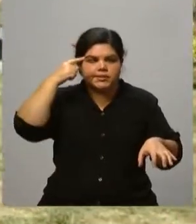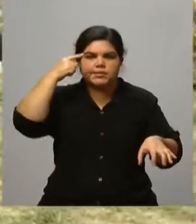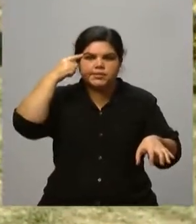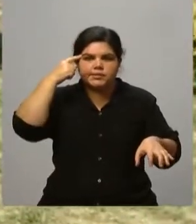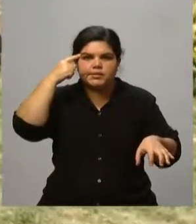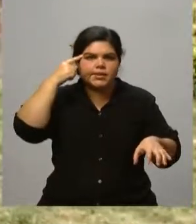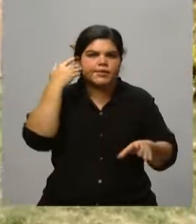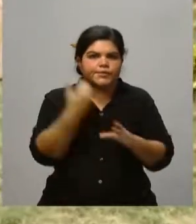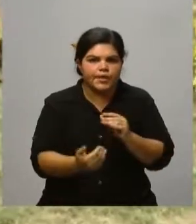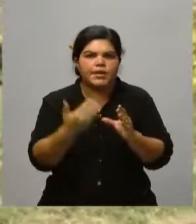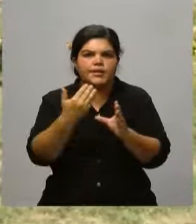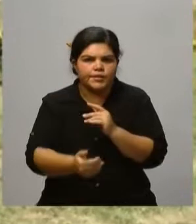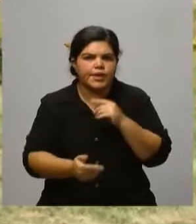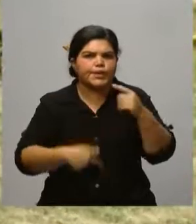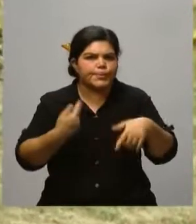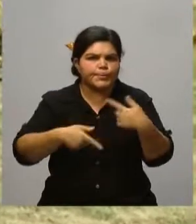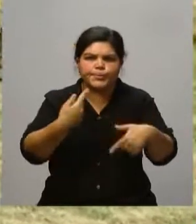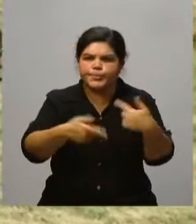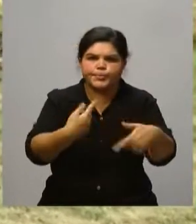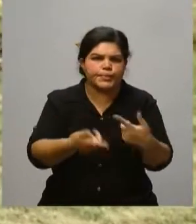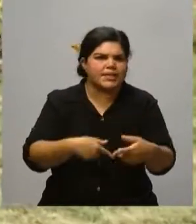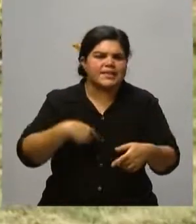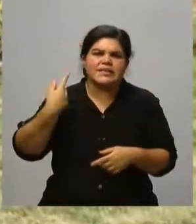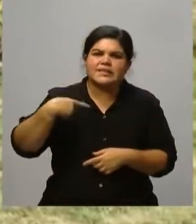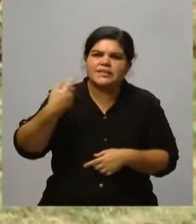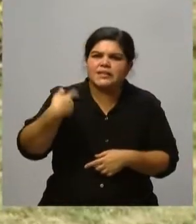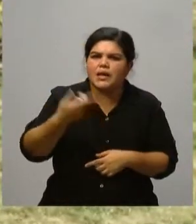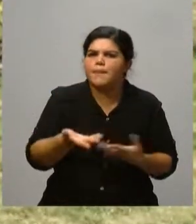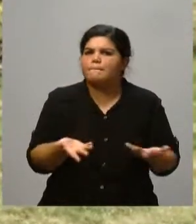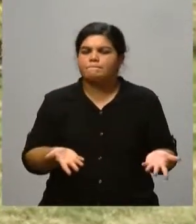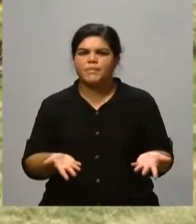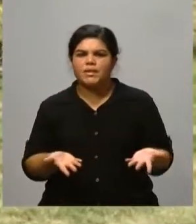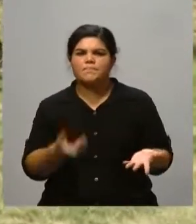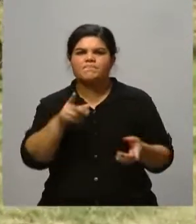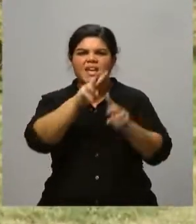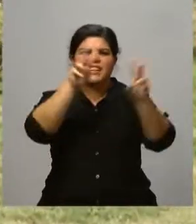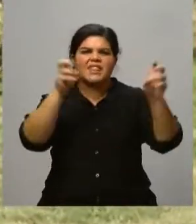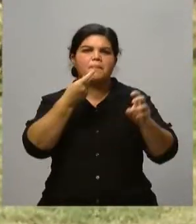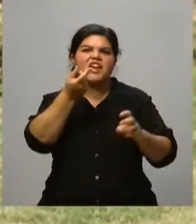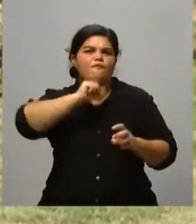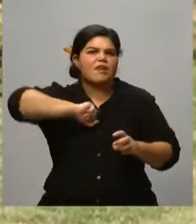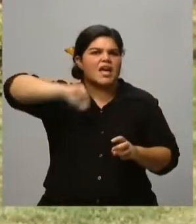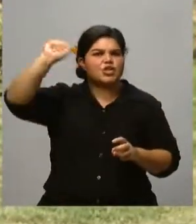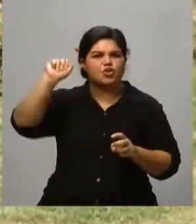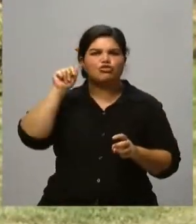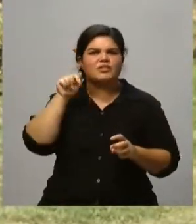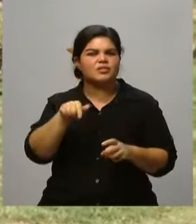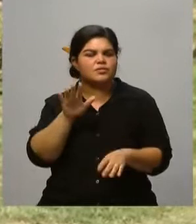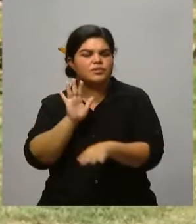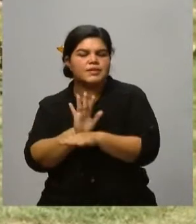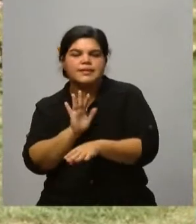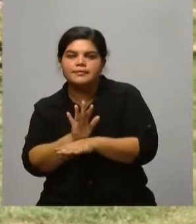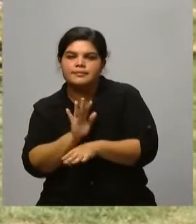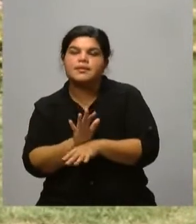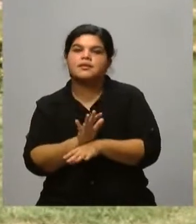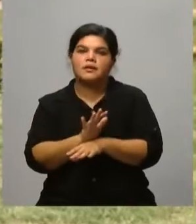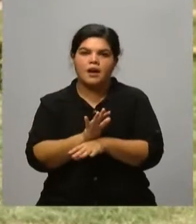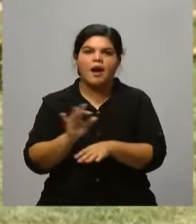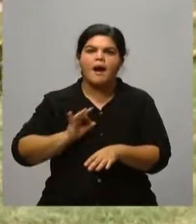parece? Perfecto, sí. La verdad que estamos viendo desde el punto de vista político mucha